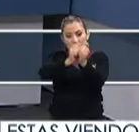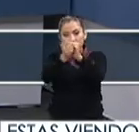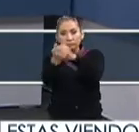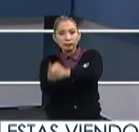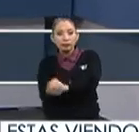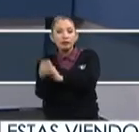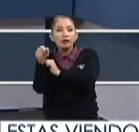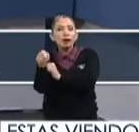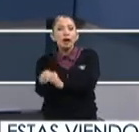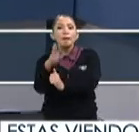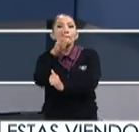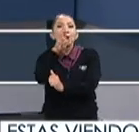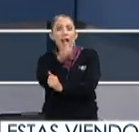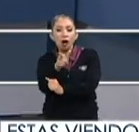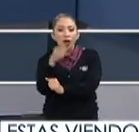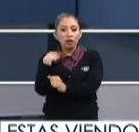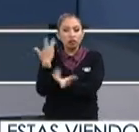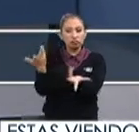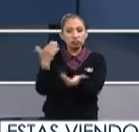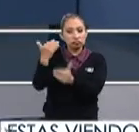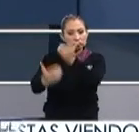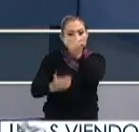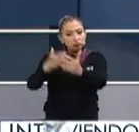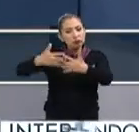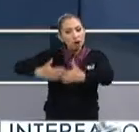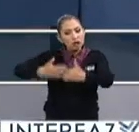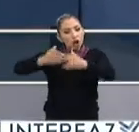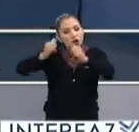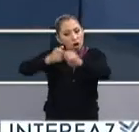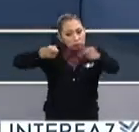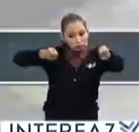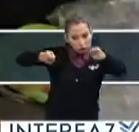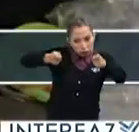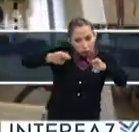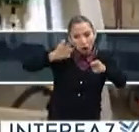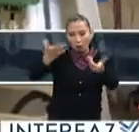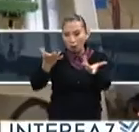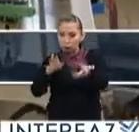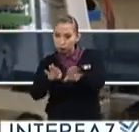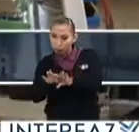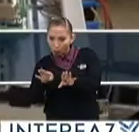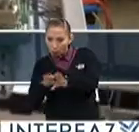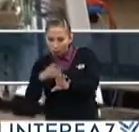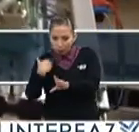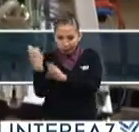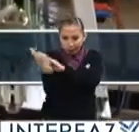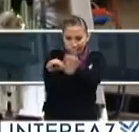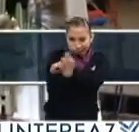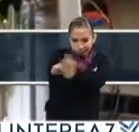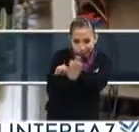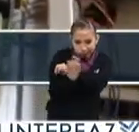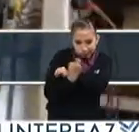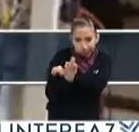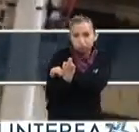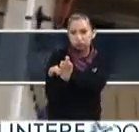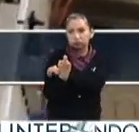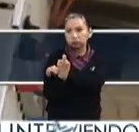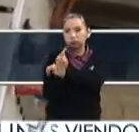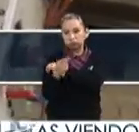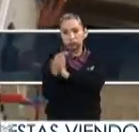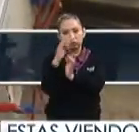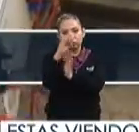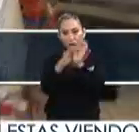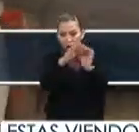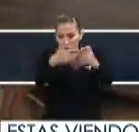traduce en un mejor desempeño de los procesos a través del control, a través de la automatización, ¿verdad? De